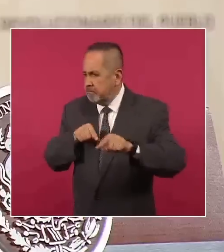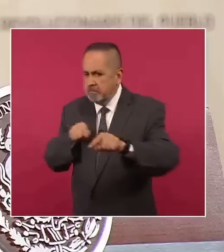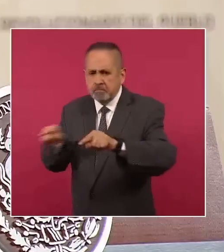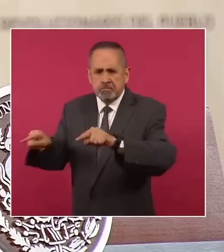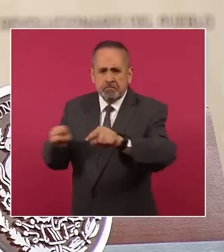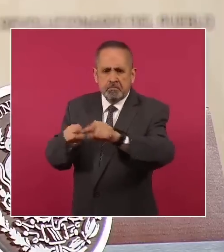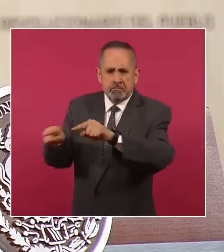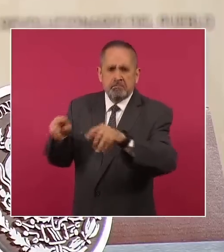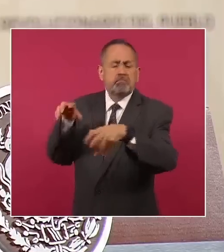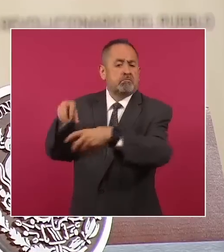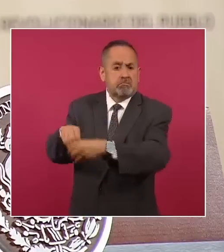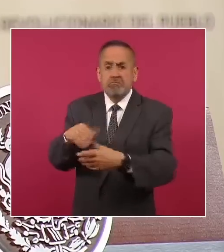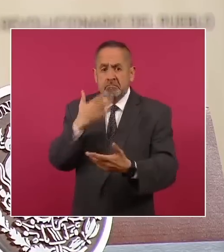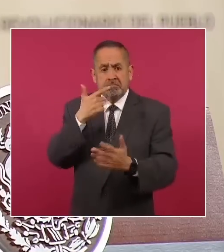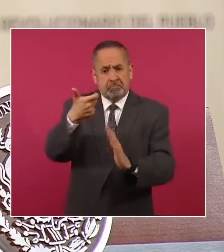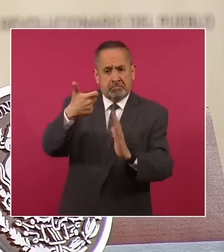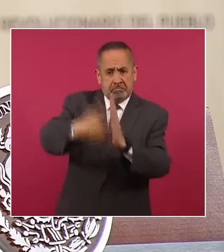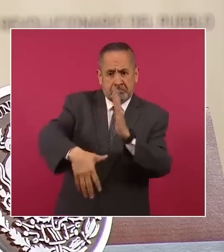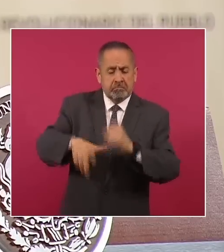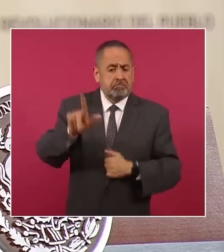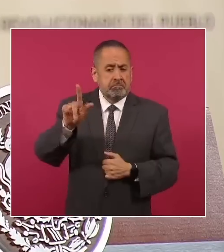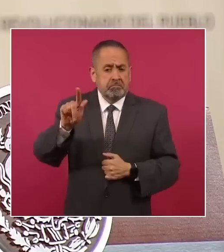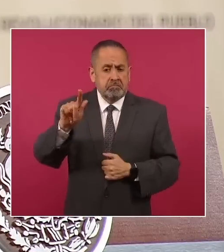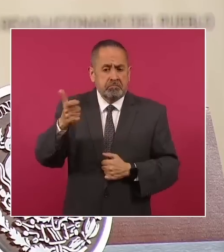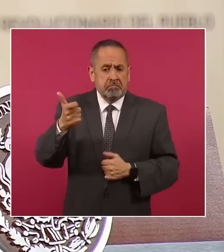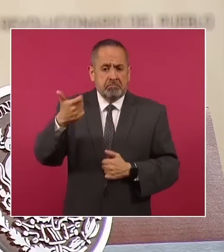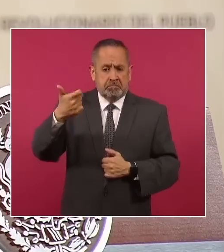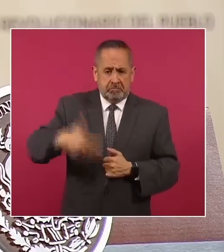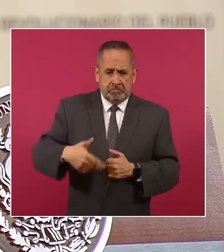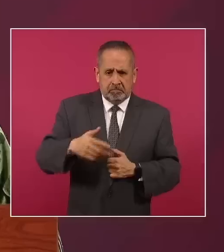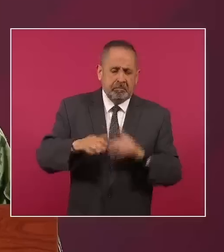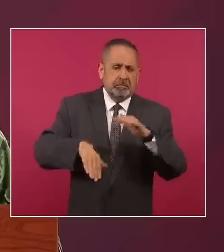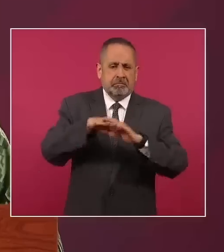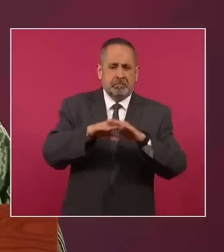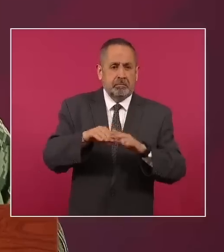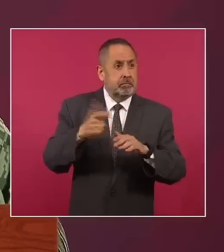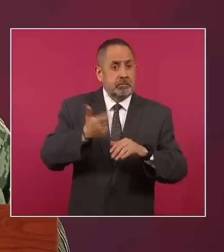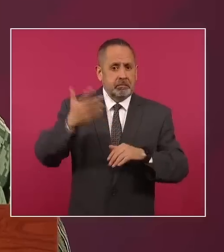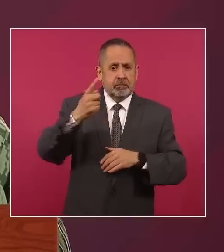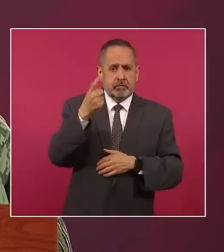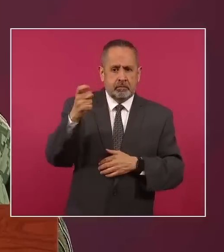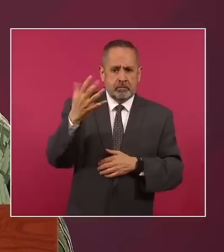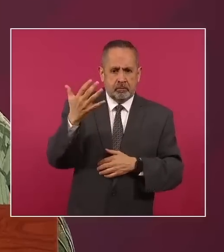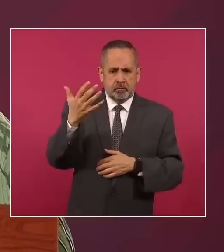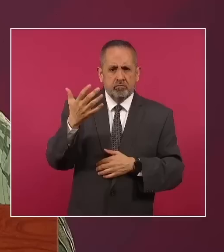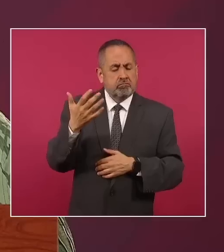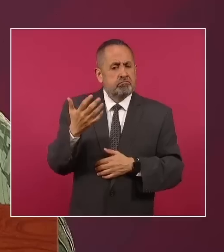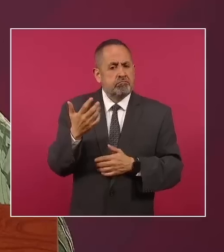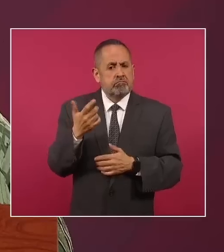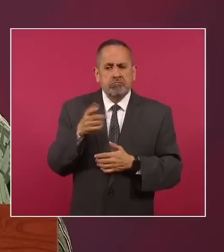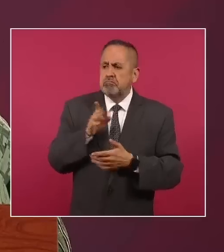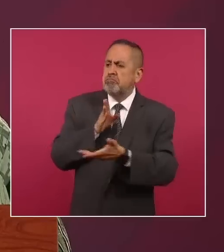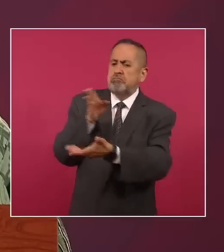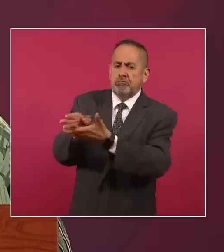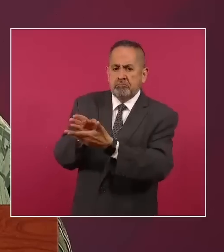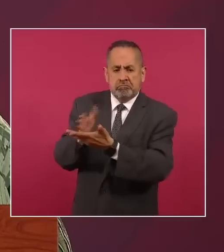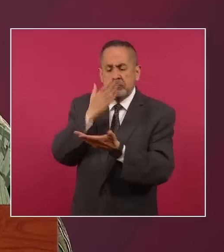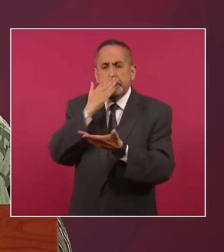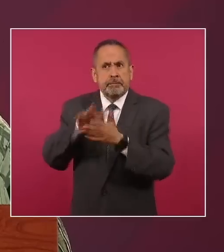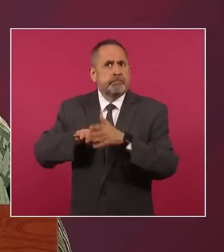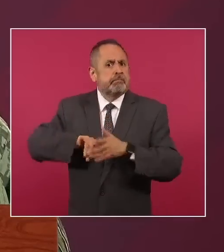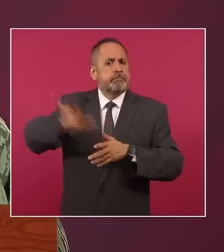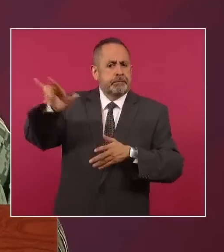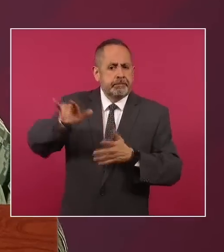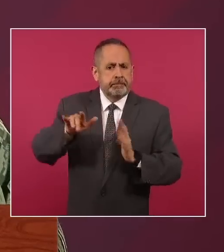con precios que van desde los 70 pesos hasta los 150 el más caro es importante mencionar también que